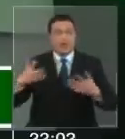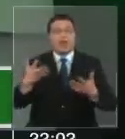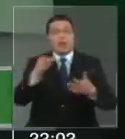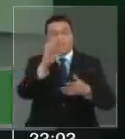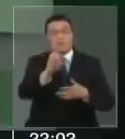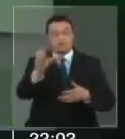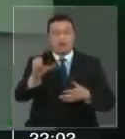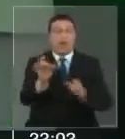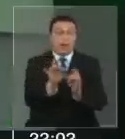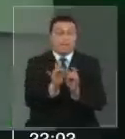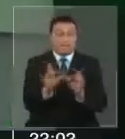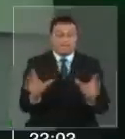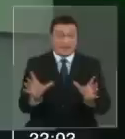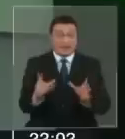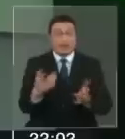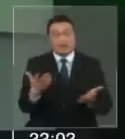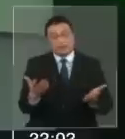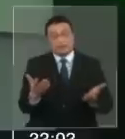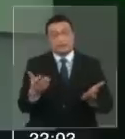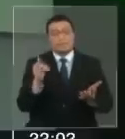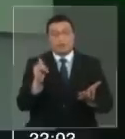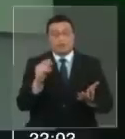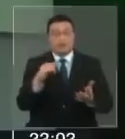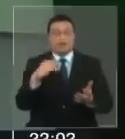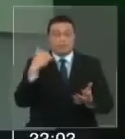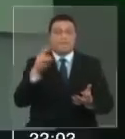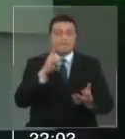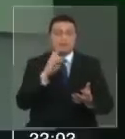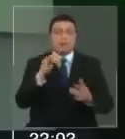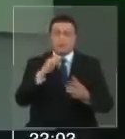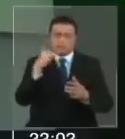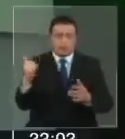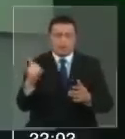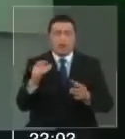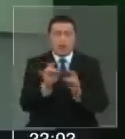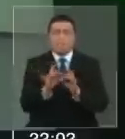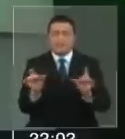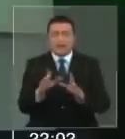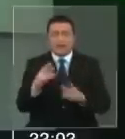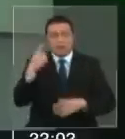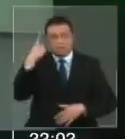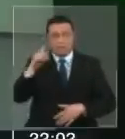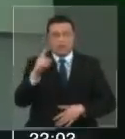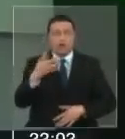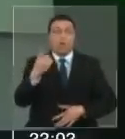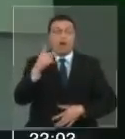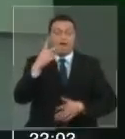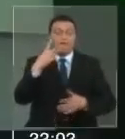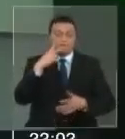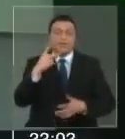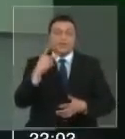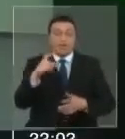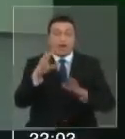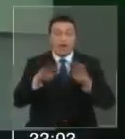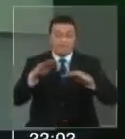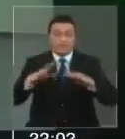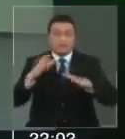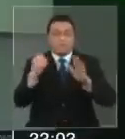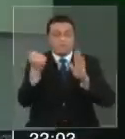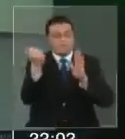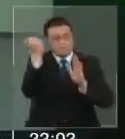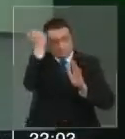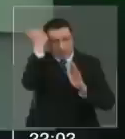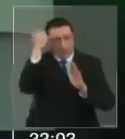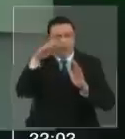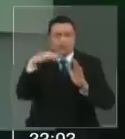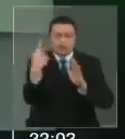personas especiales. Yo diría que todos los viernes hay personas especiales con nosotros, pero hay historias de vida que nos marcan mucho cuando las